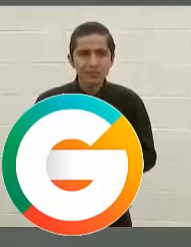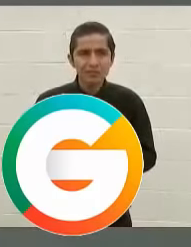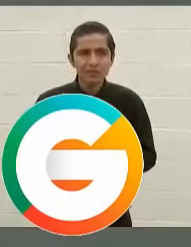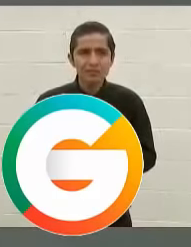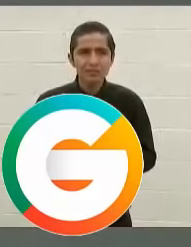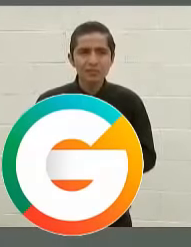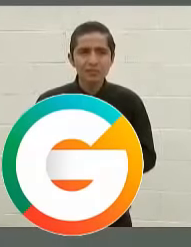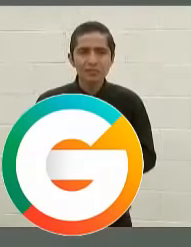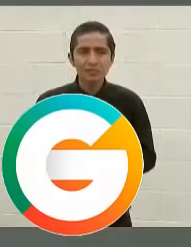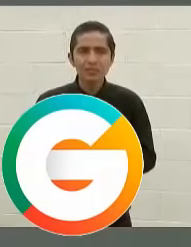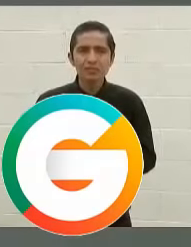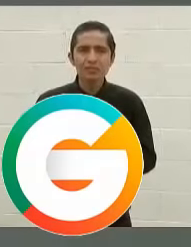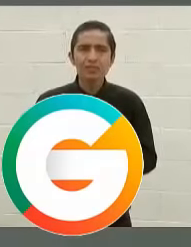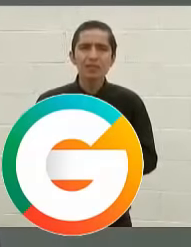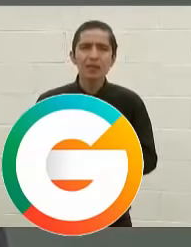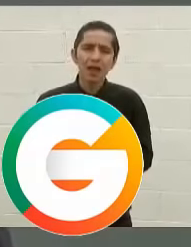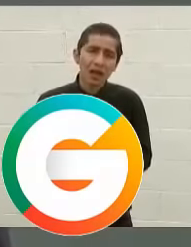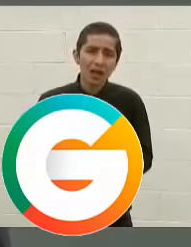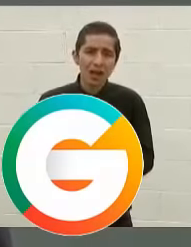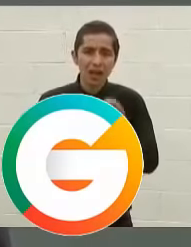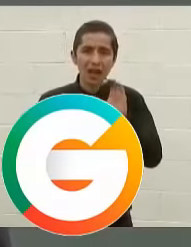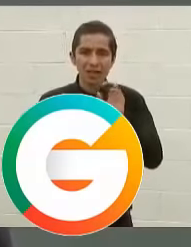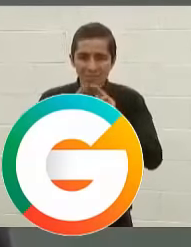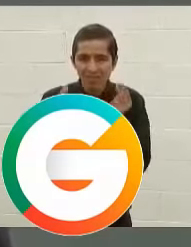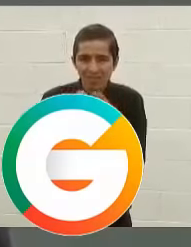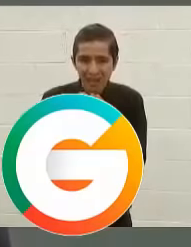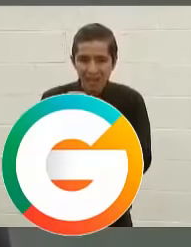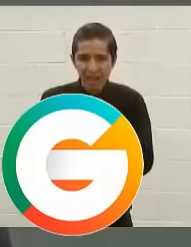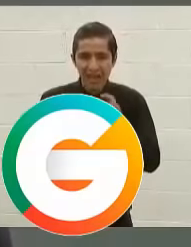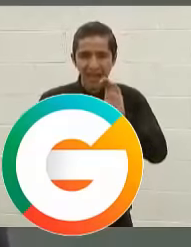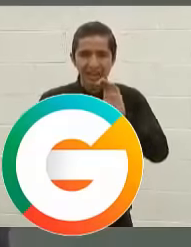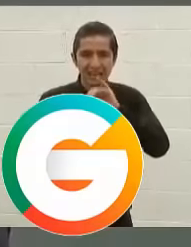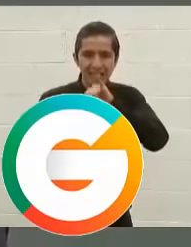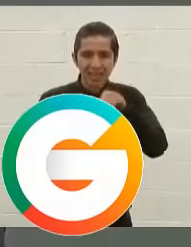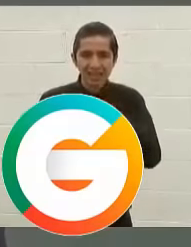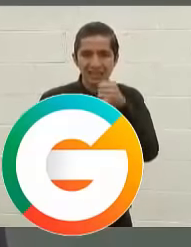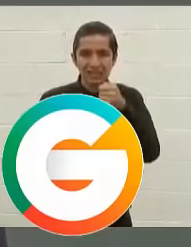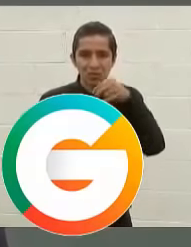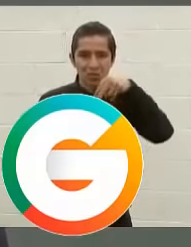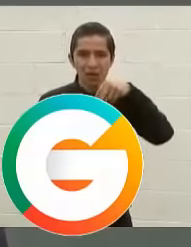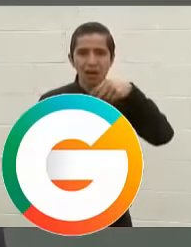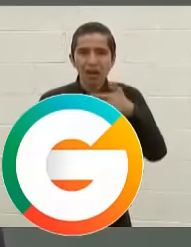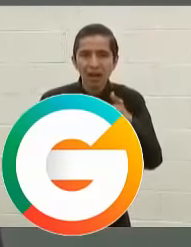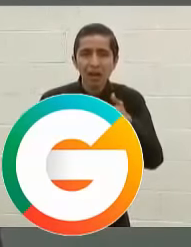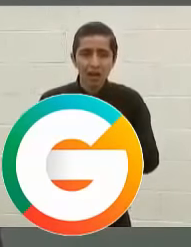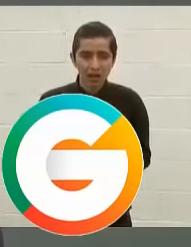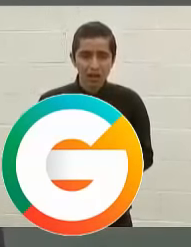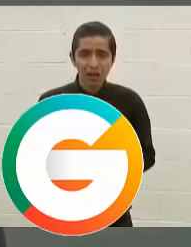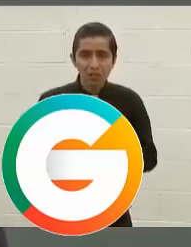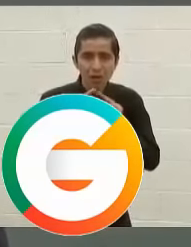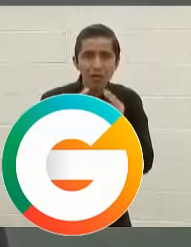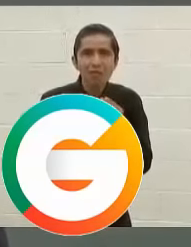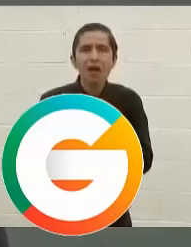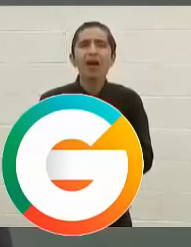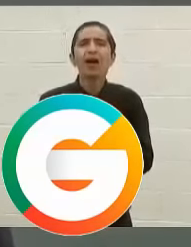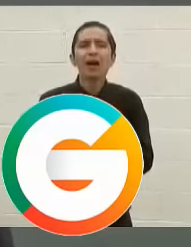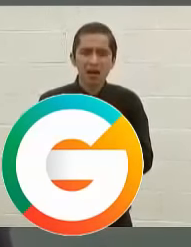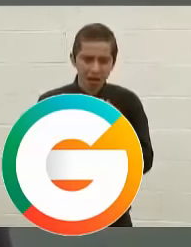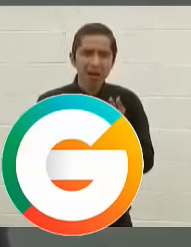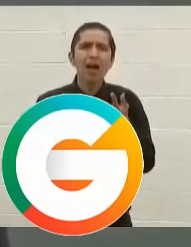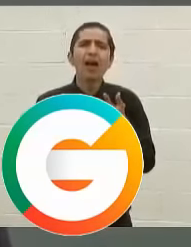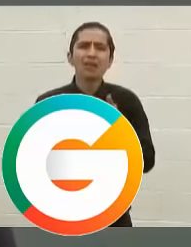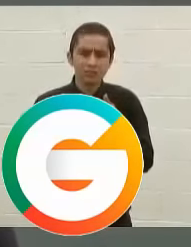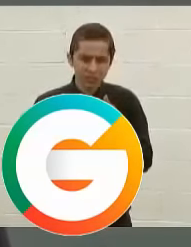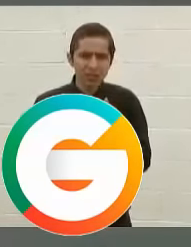Bueno, el cártel Jalisco Nueva Generación tiene diversas